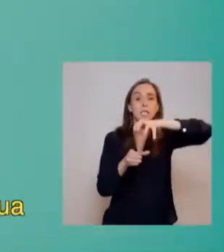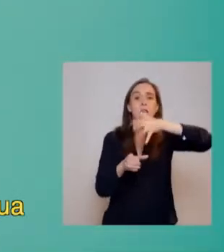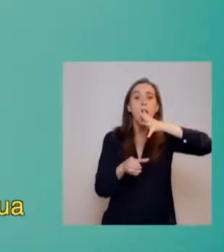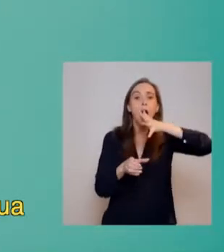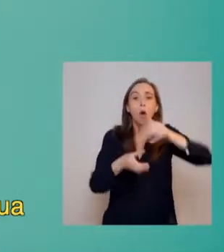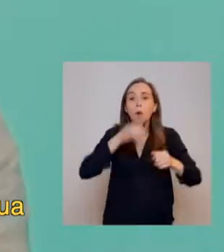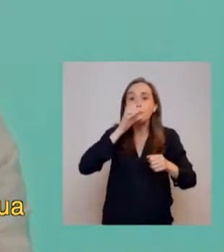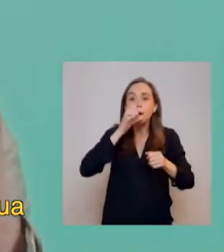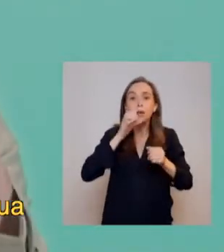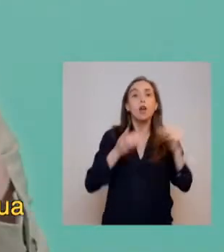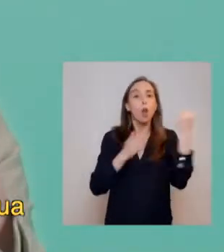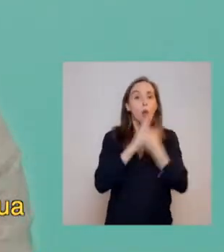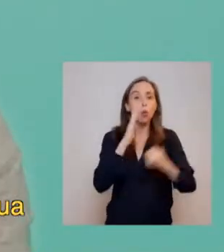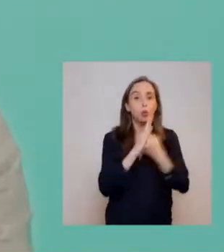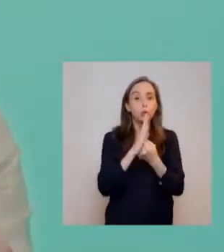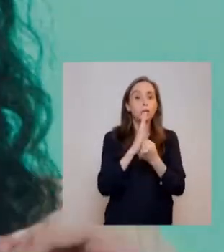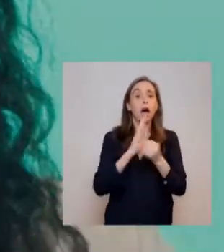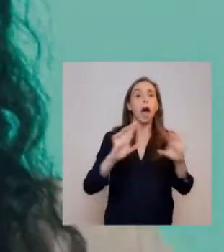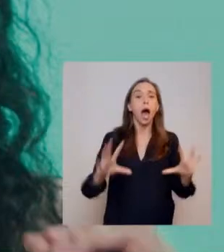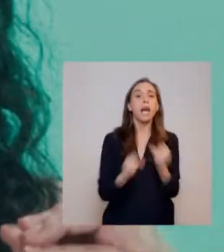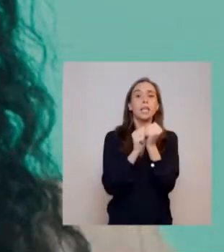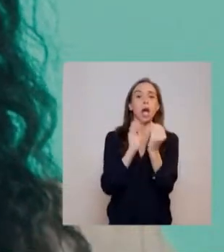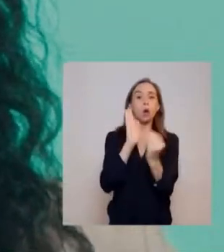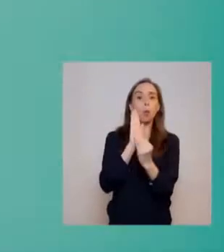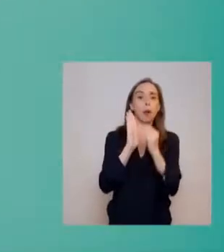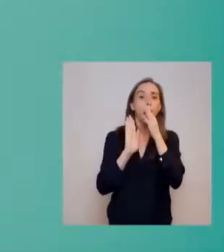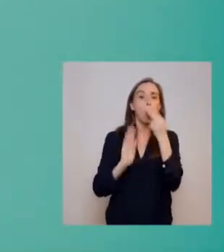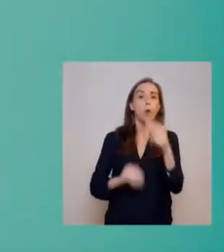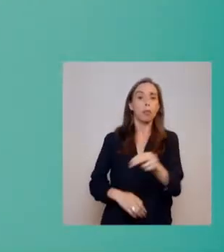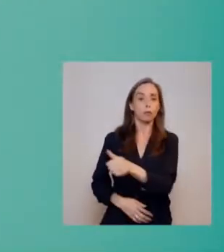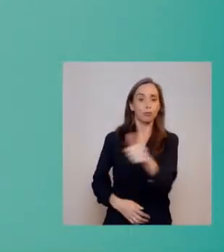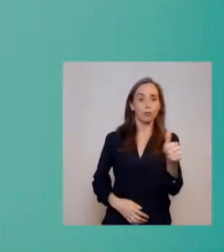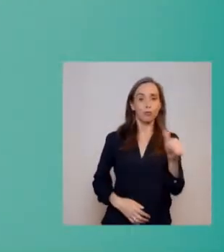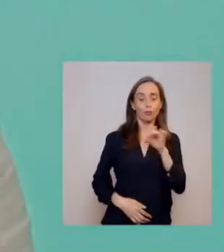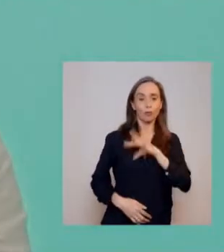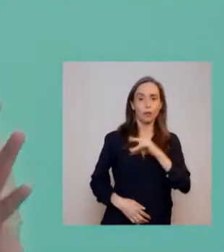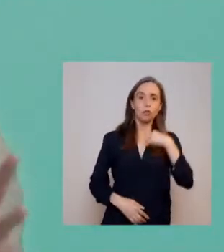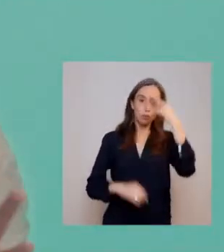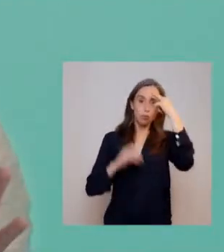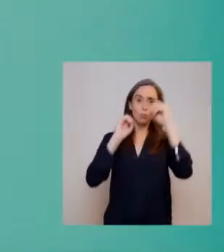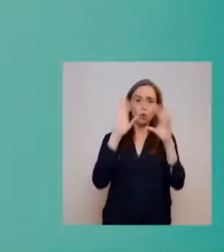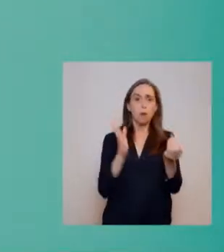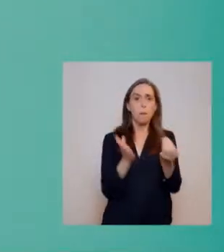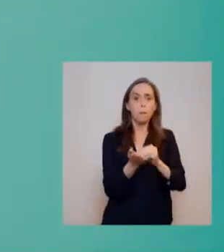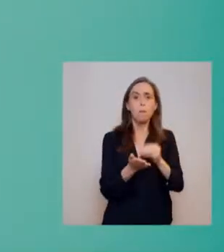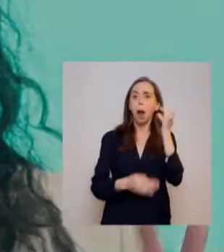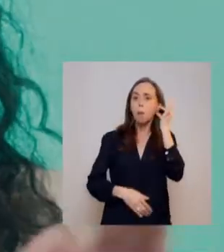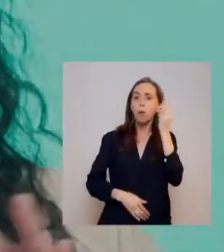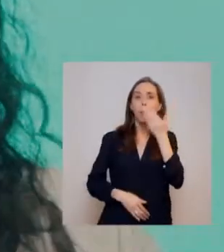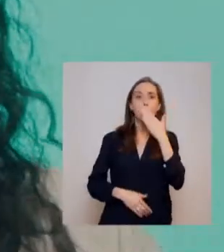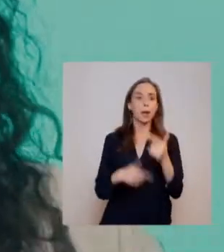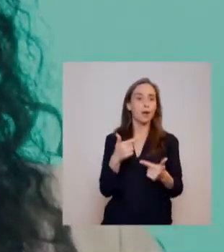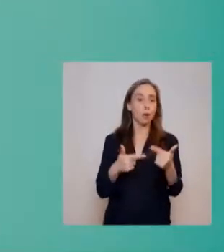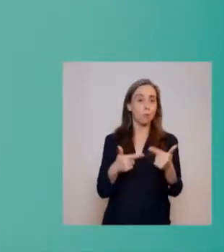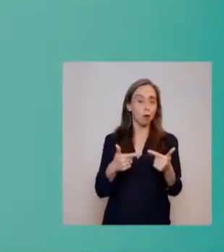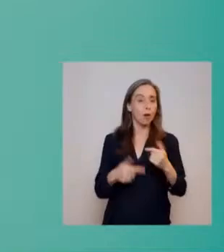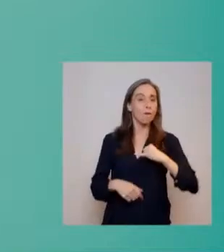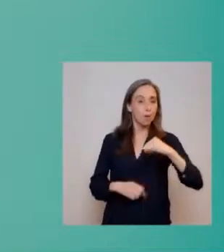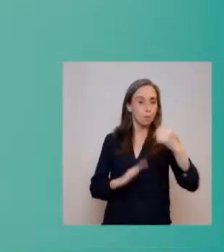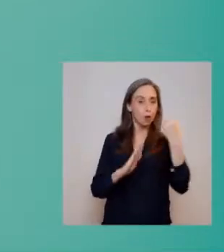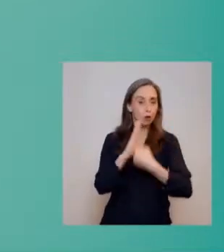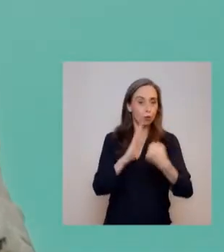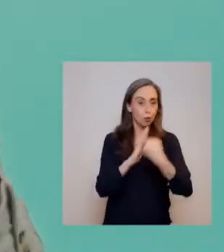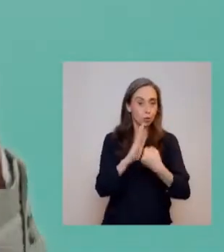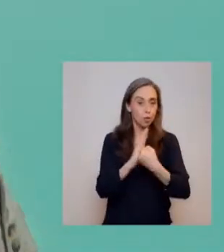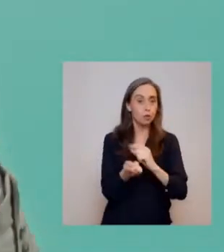vamos a luchar para recuperar el agua para todos los chilenos la tengo clara manjón quieres mejor política y vamos a